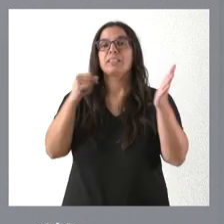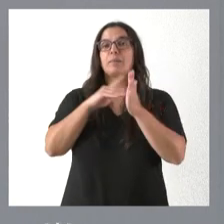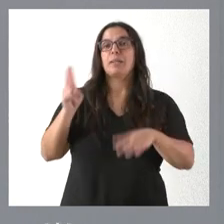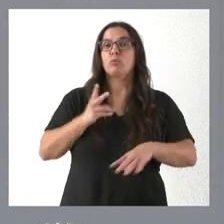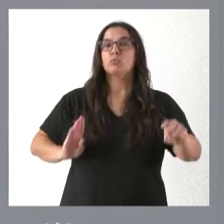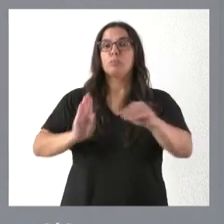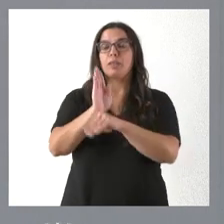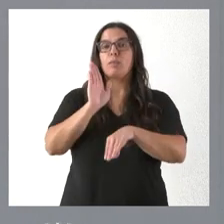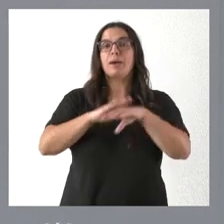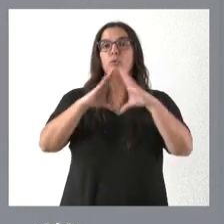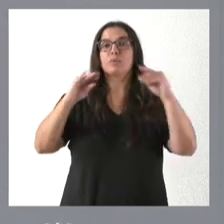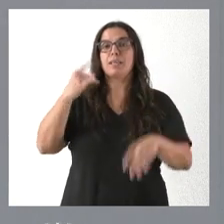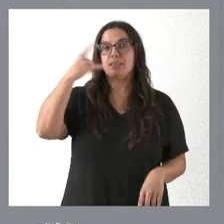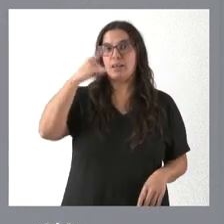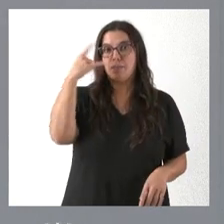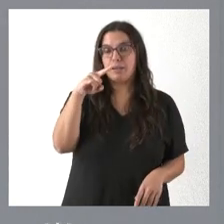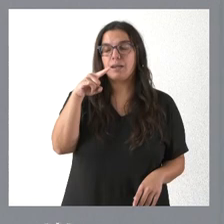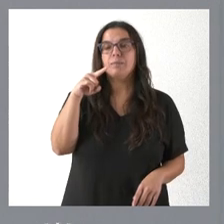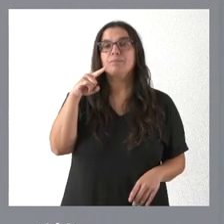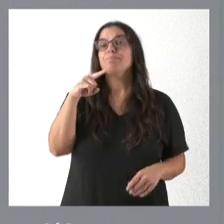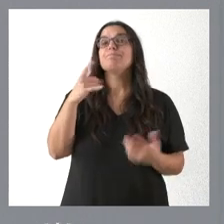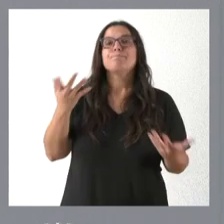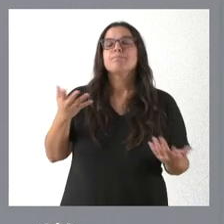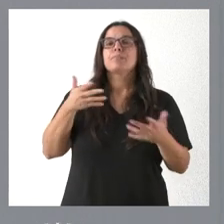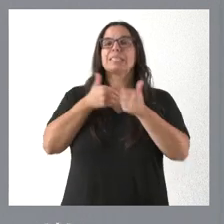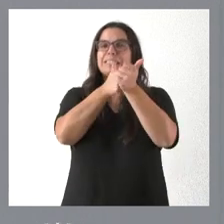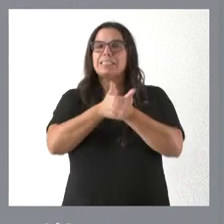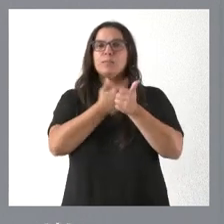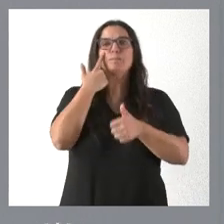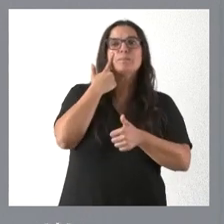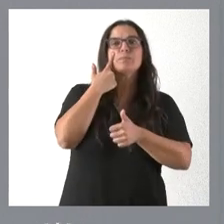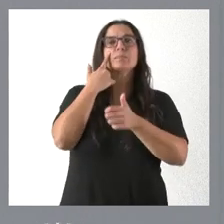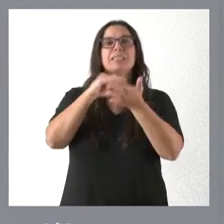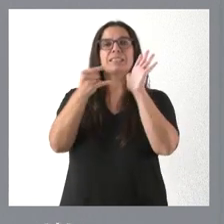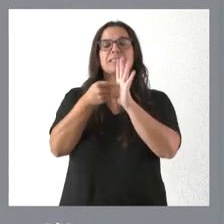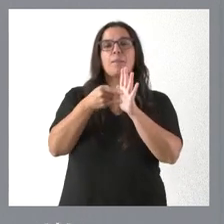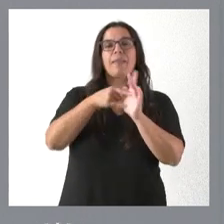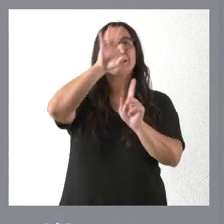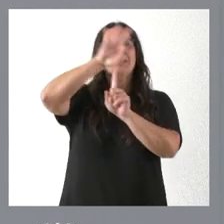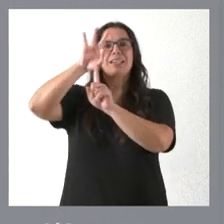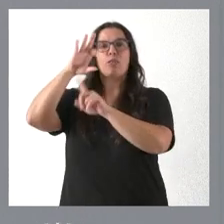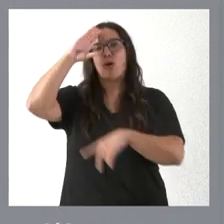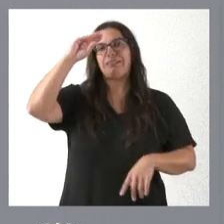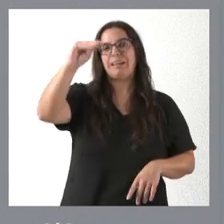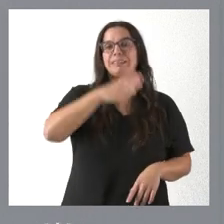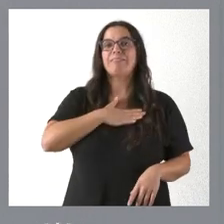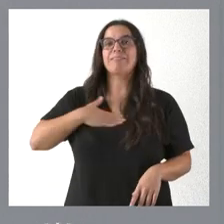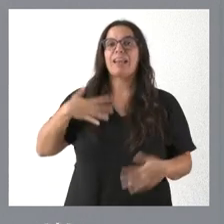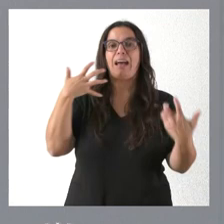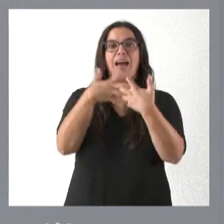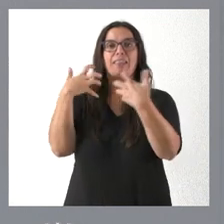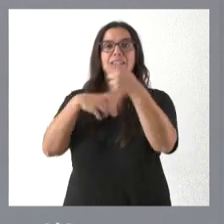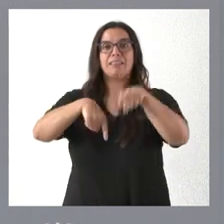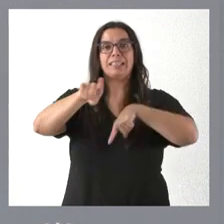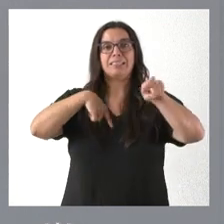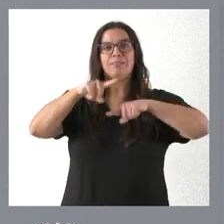subvención a la universidad de Salamanca para el seguimiento del sistema de señalización inteligente que busca minimizar los accidentes de